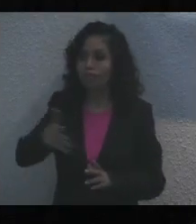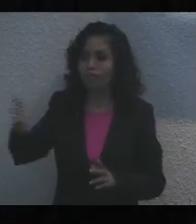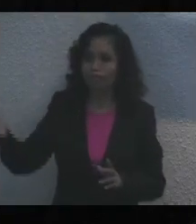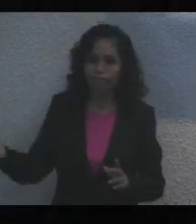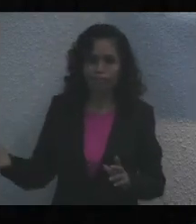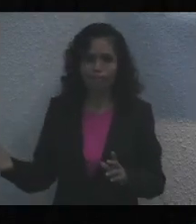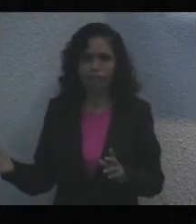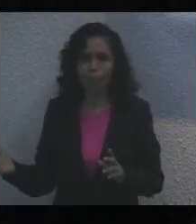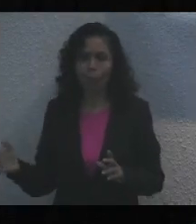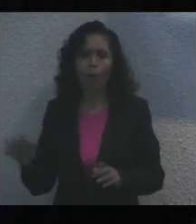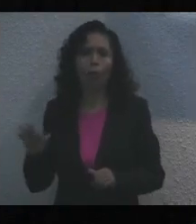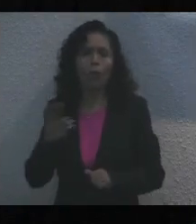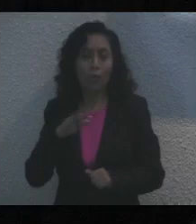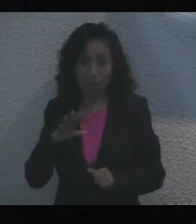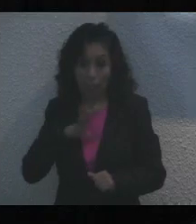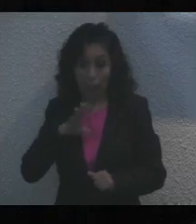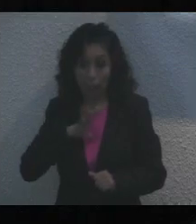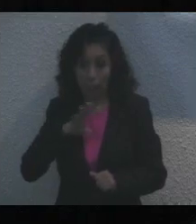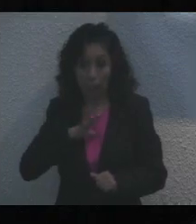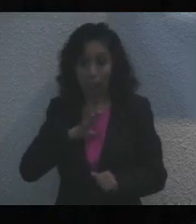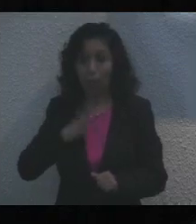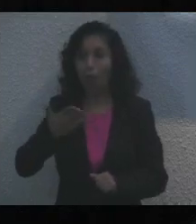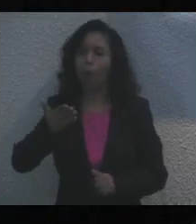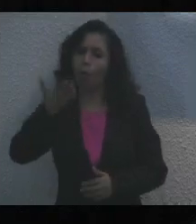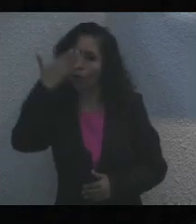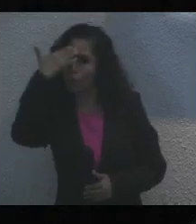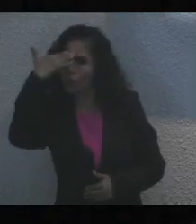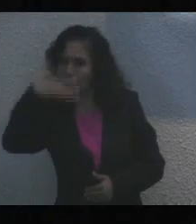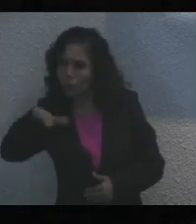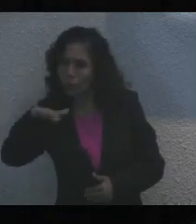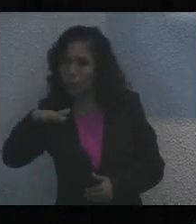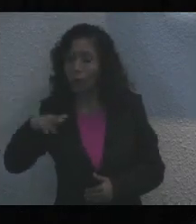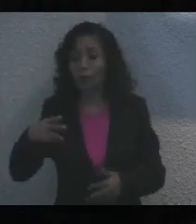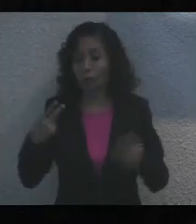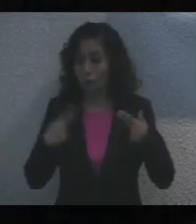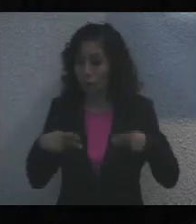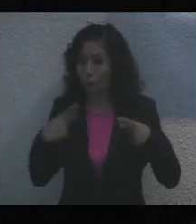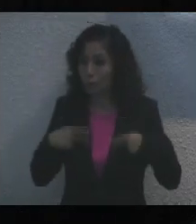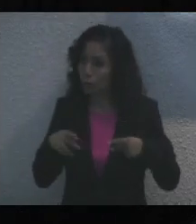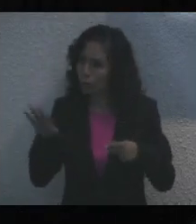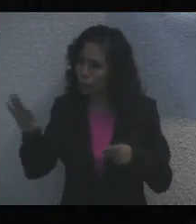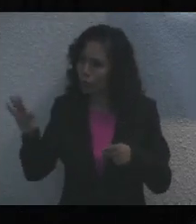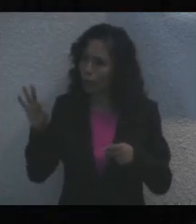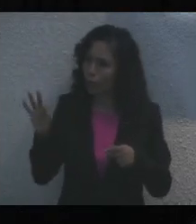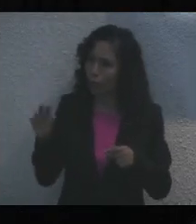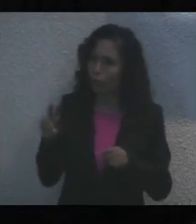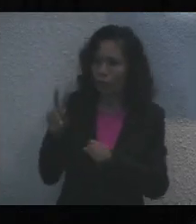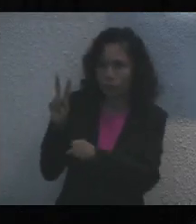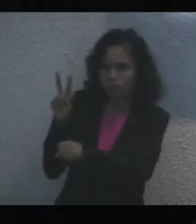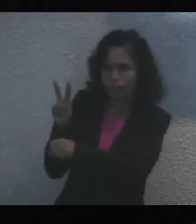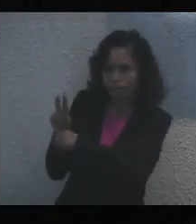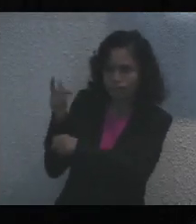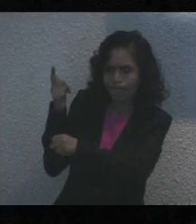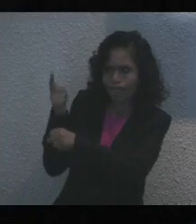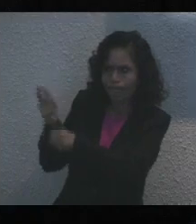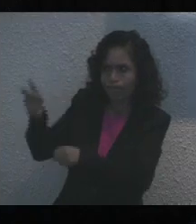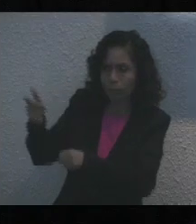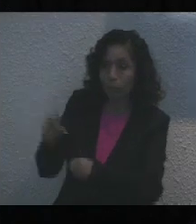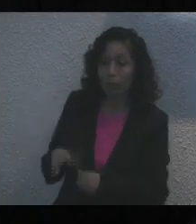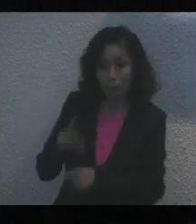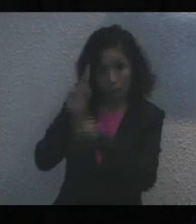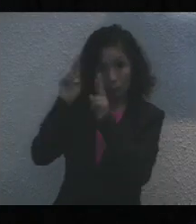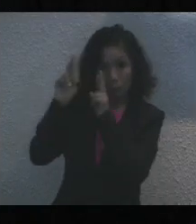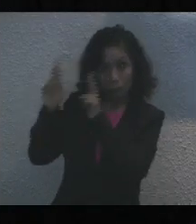o privada, que tenga conocimiento de alguna conducta o hecho que pueda considerarse